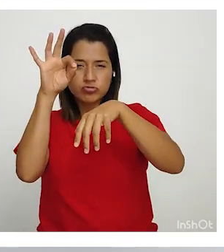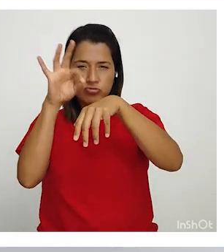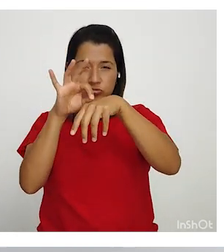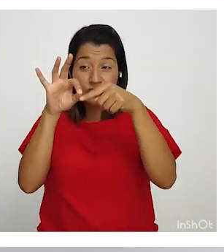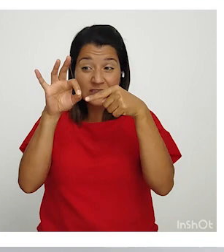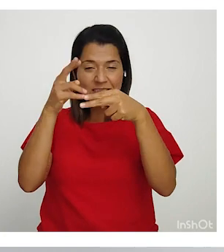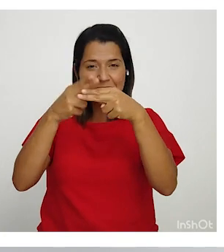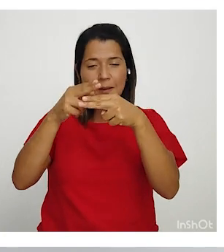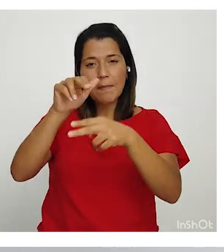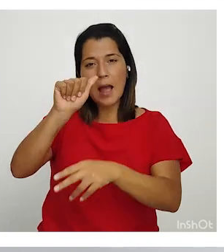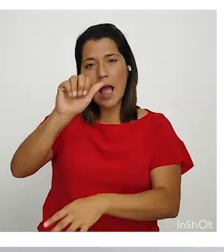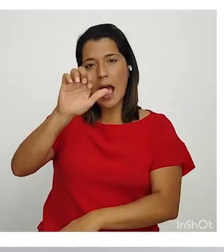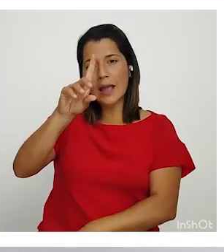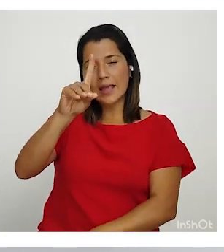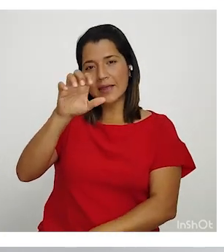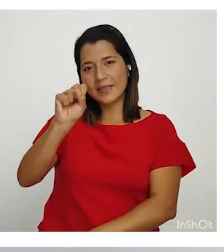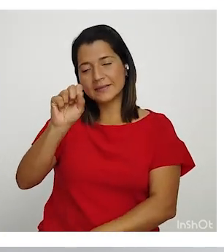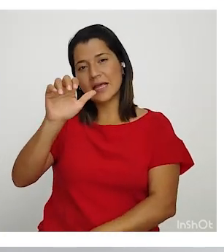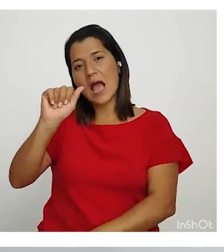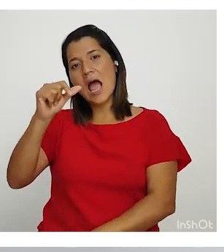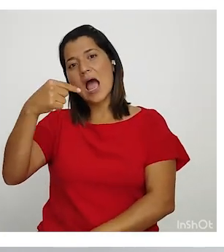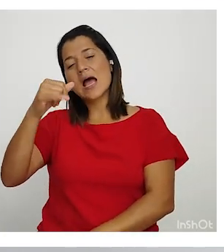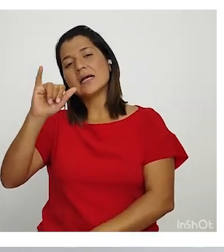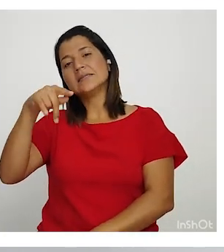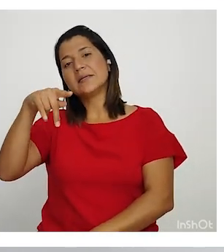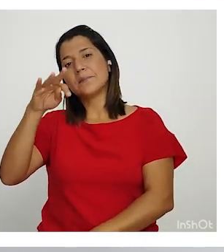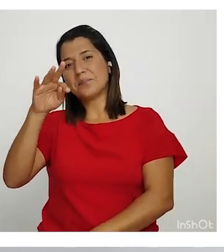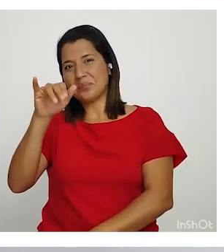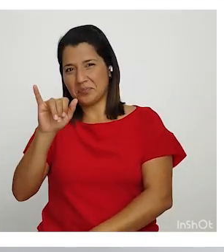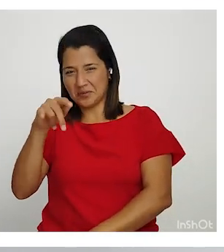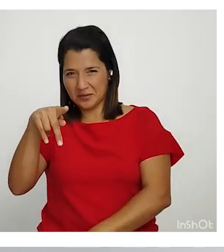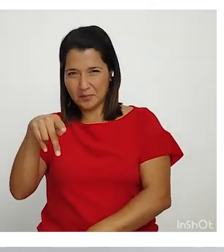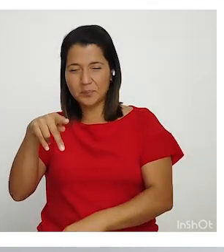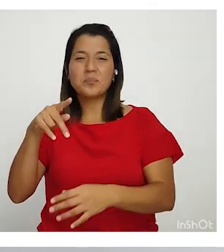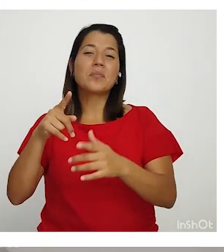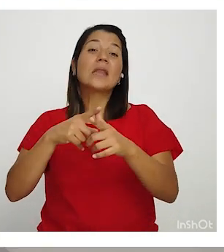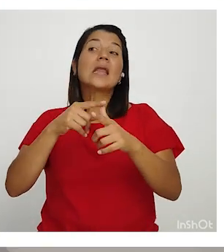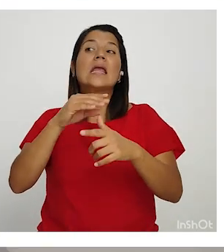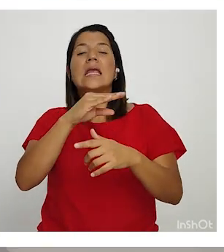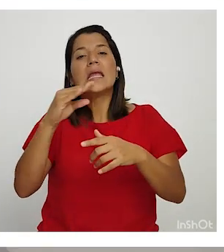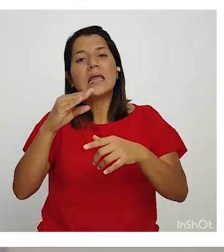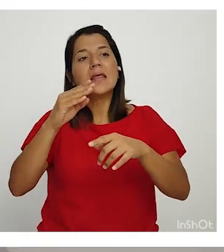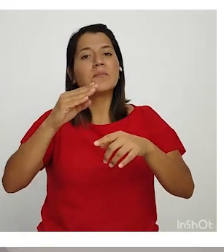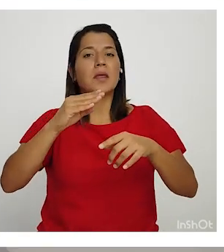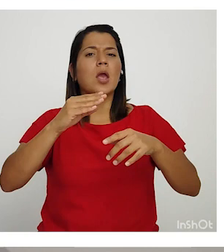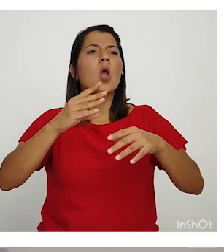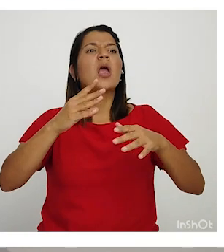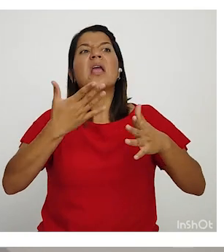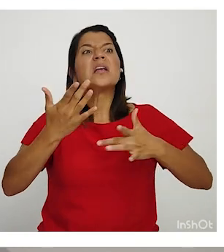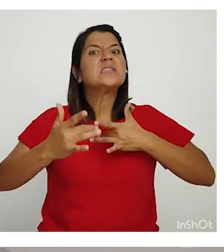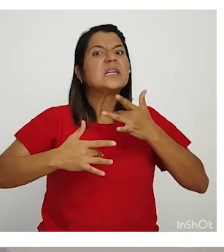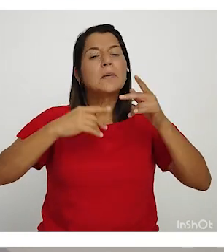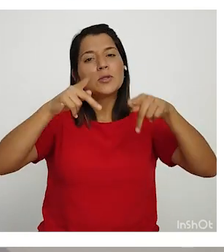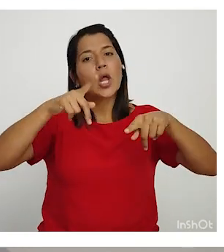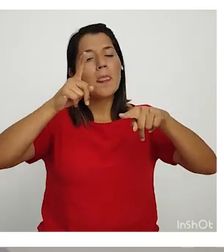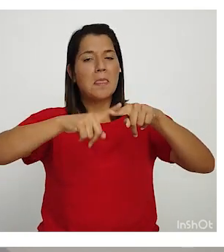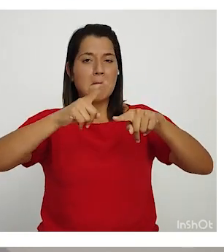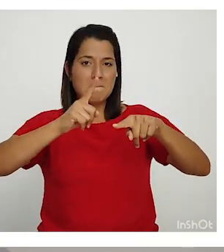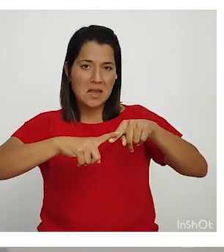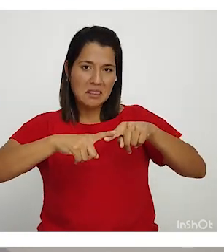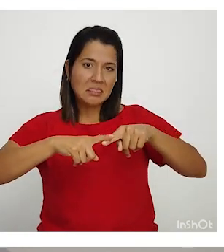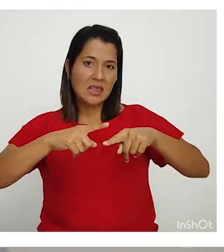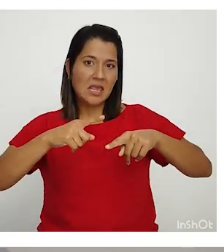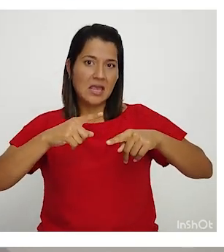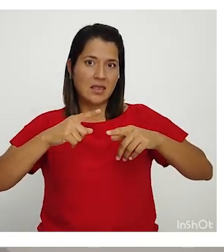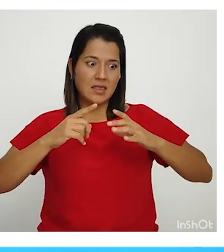múltiples síntomas dependiendo de los estados inmunológicos de cada persona. Entonces, doctora, es importante